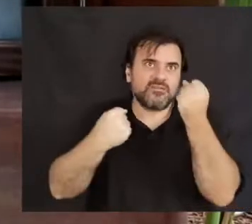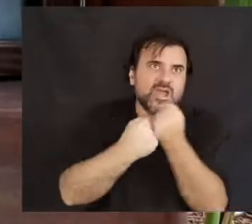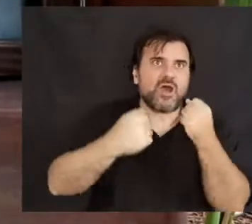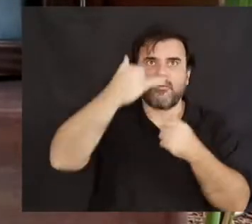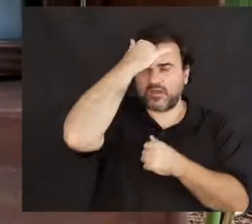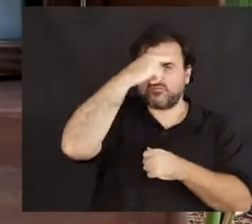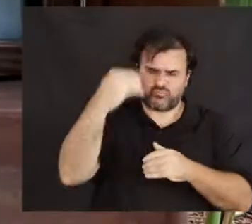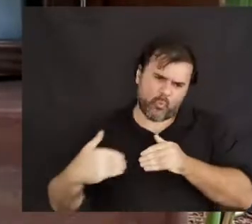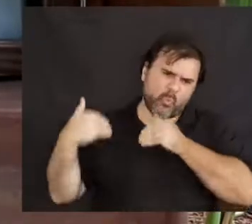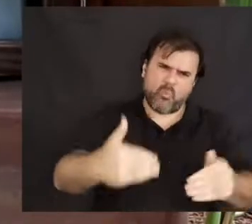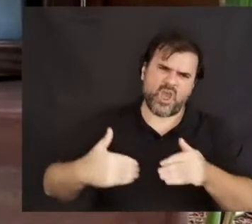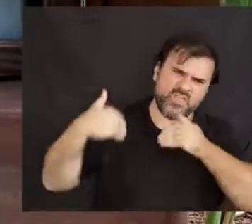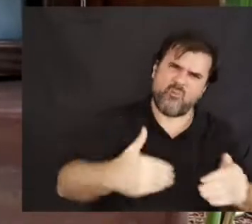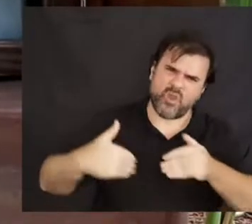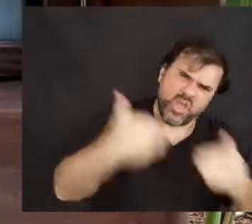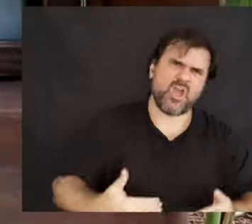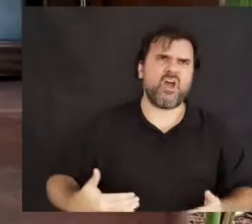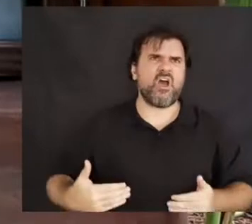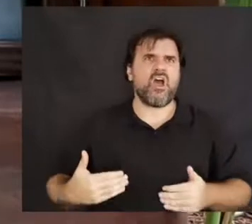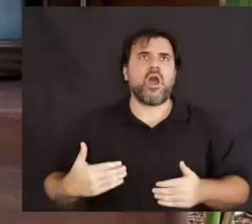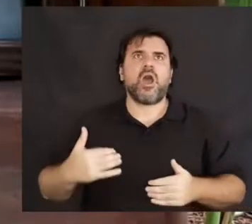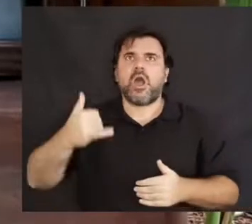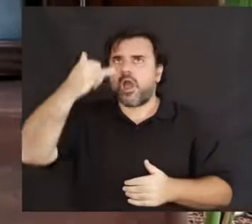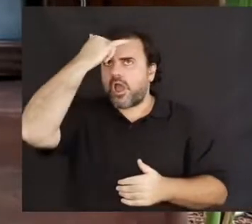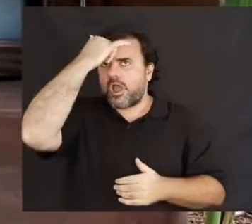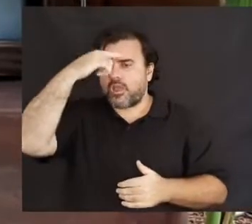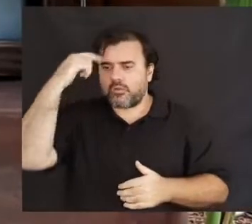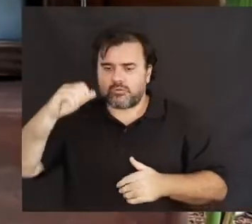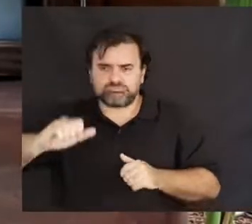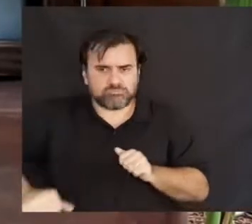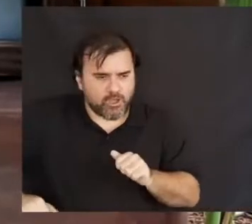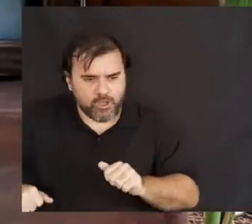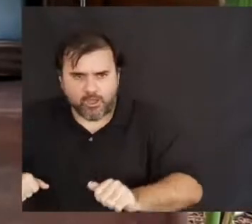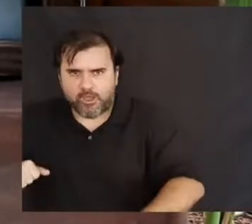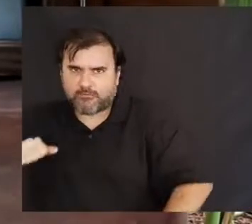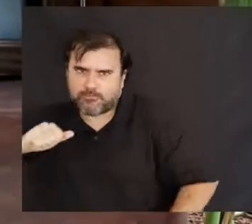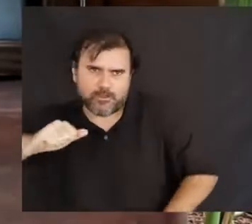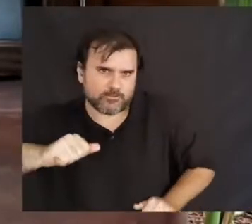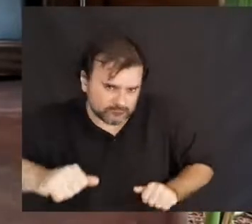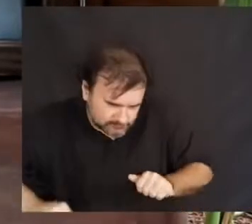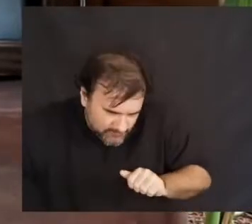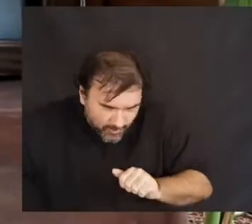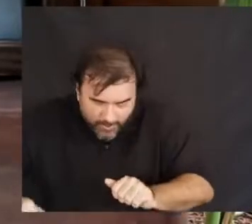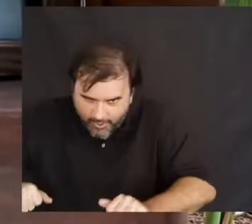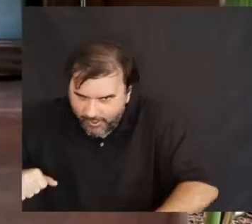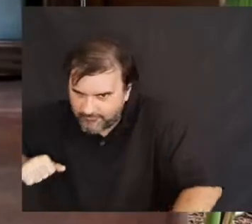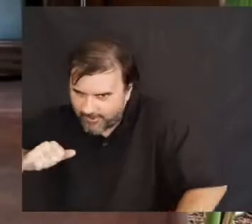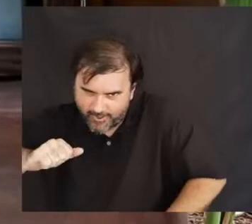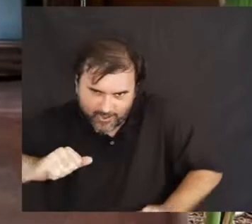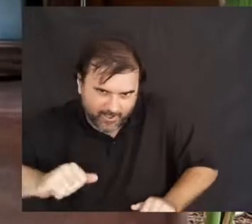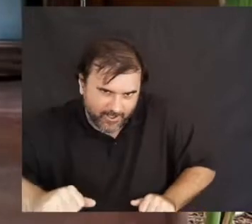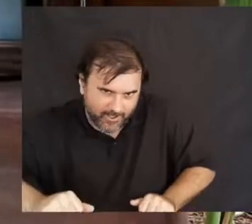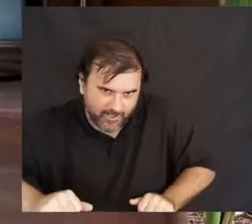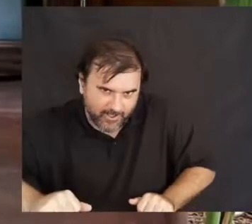¡Dale, Josco, que tú le puedes! Y el Josco seguía avanzando, la cabeza baja, el andar lento y grave.